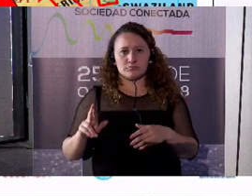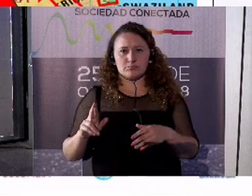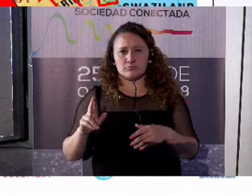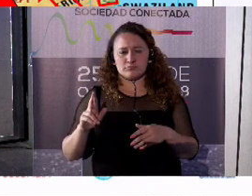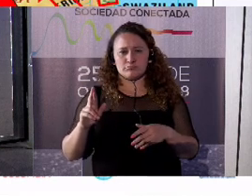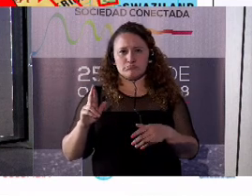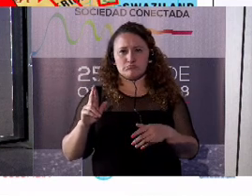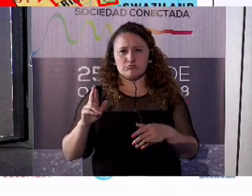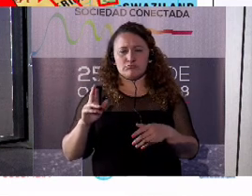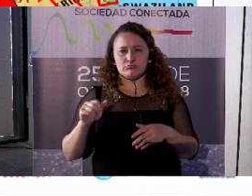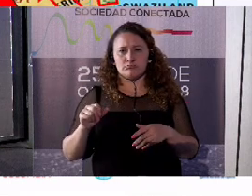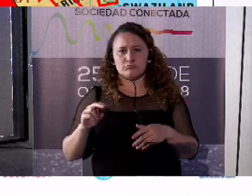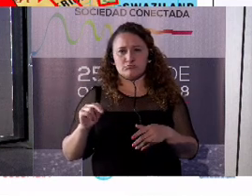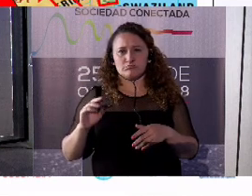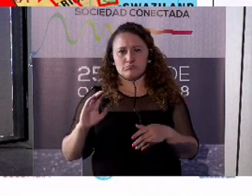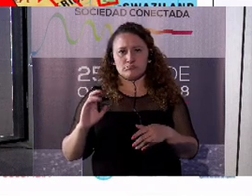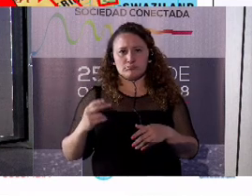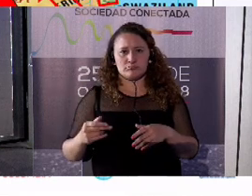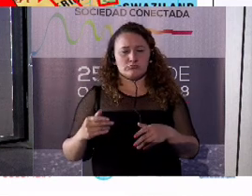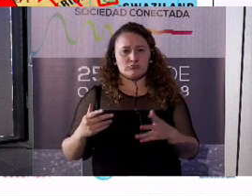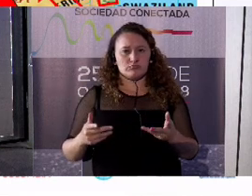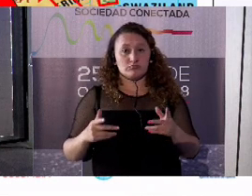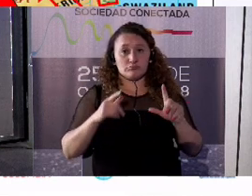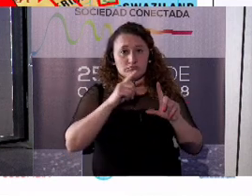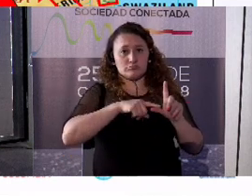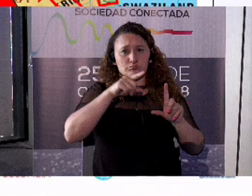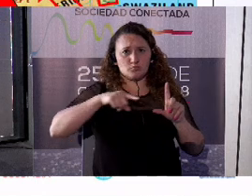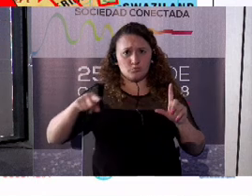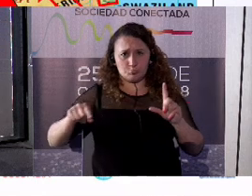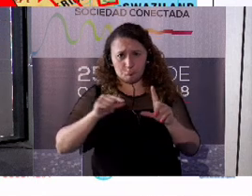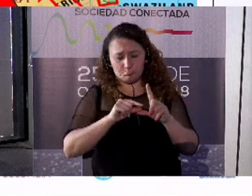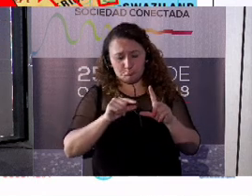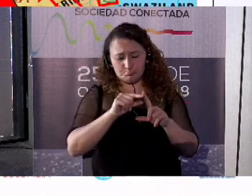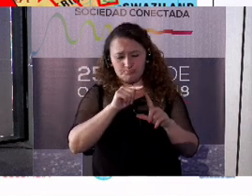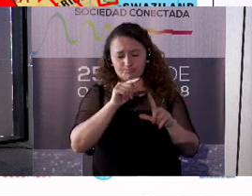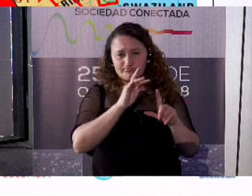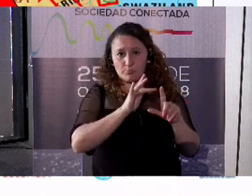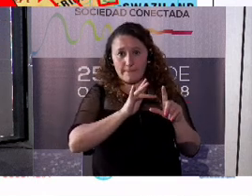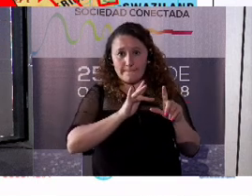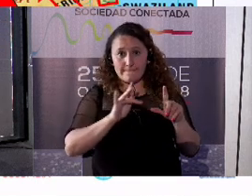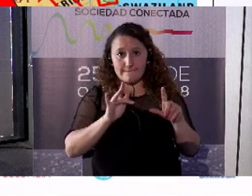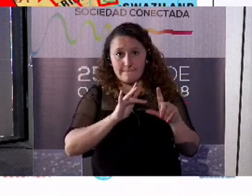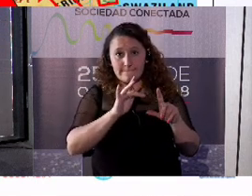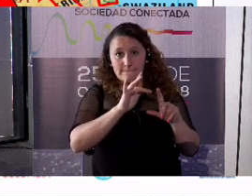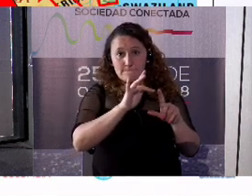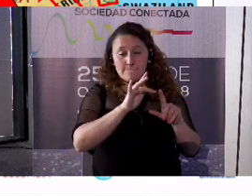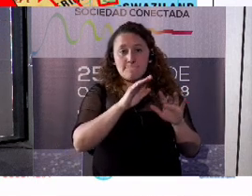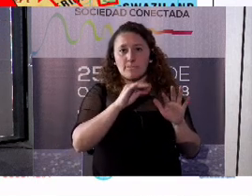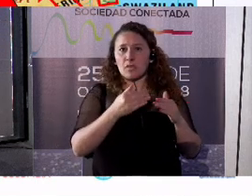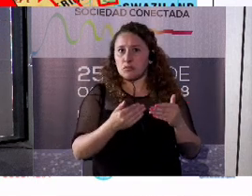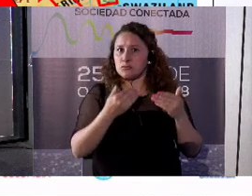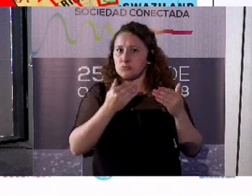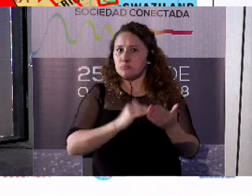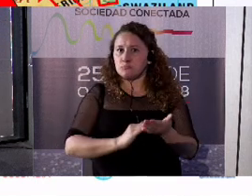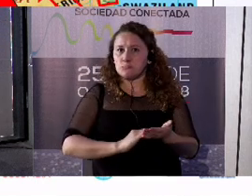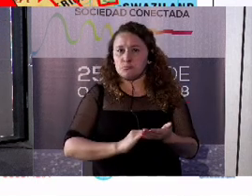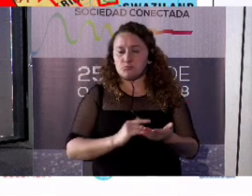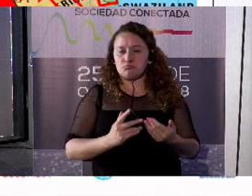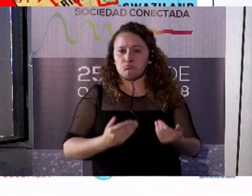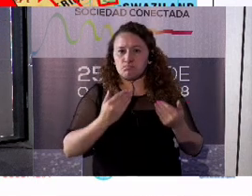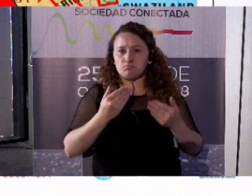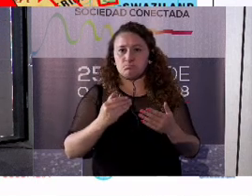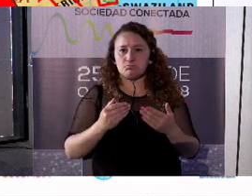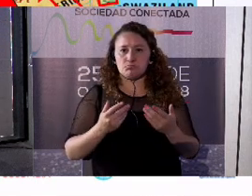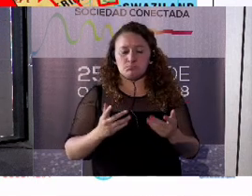r porque espacios en blanco está convirtiendo en una solución factible para